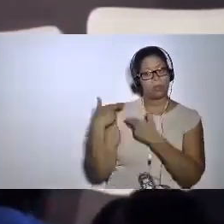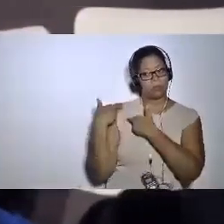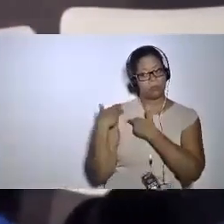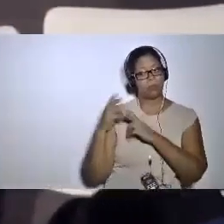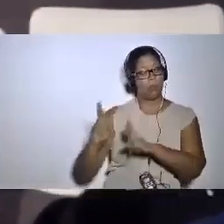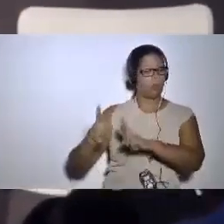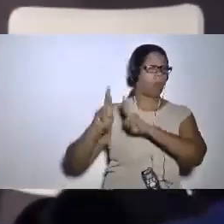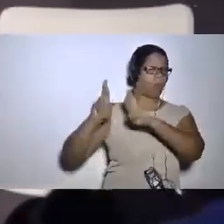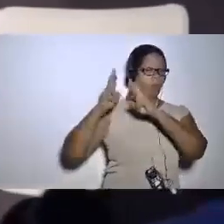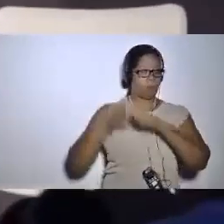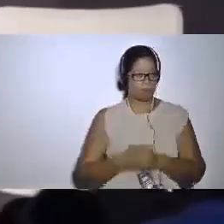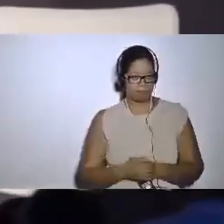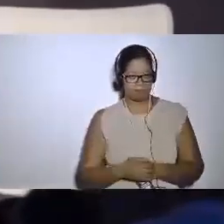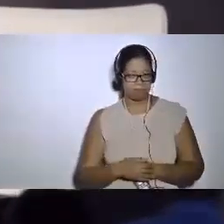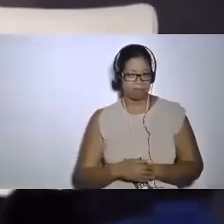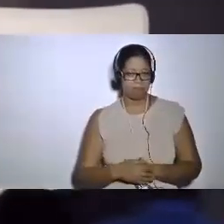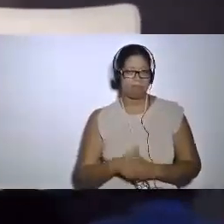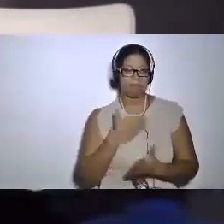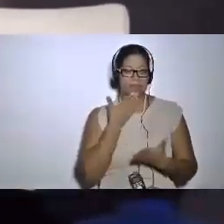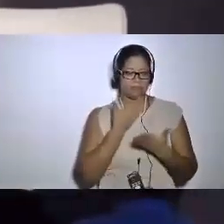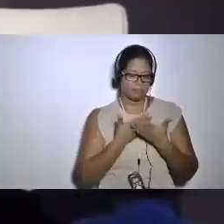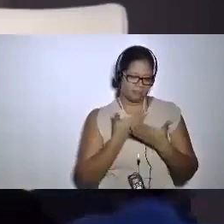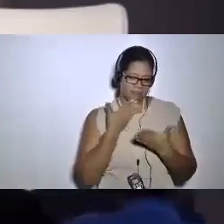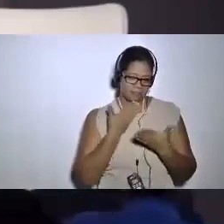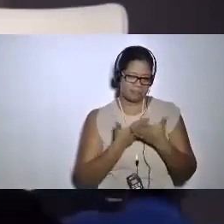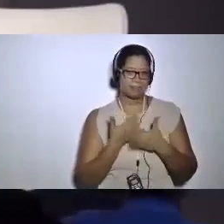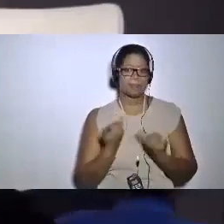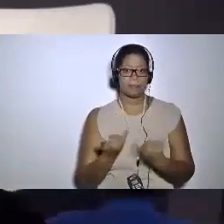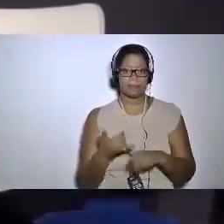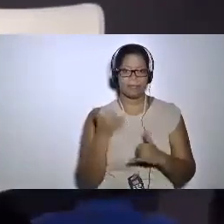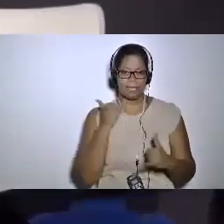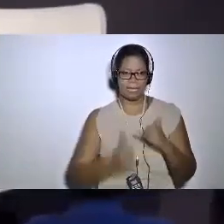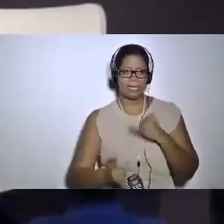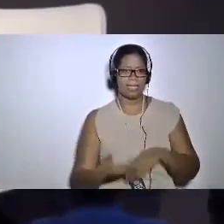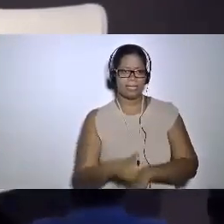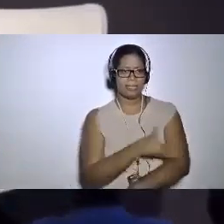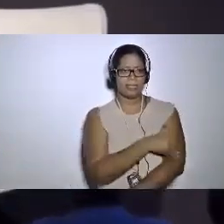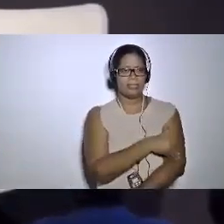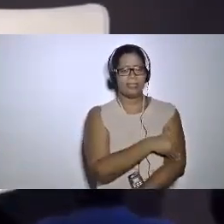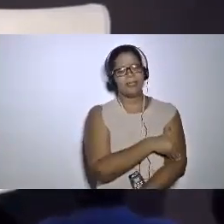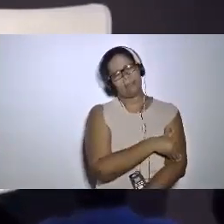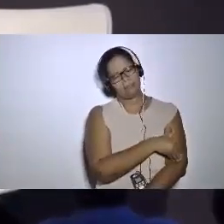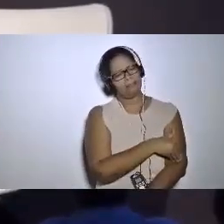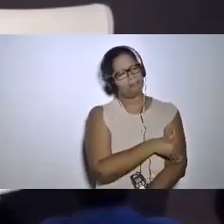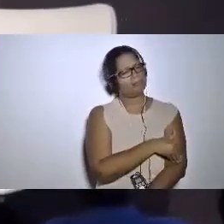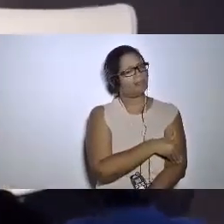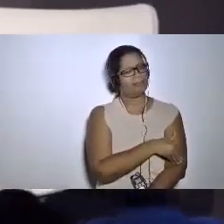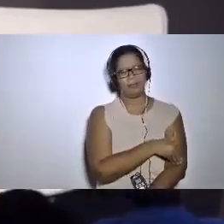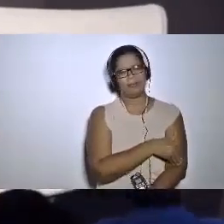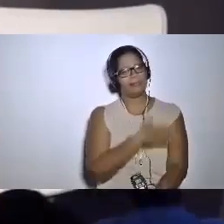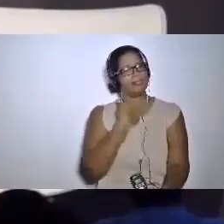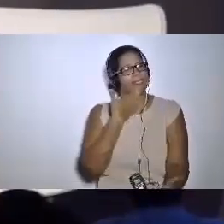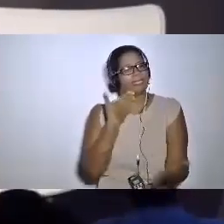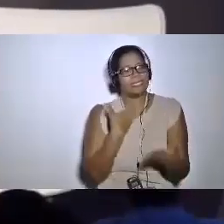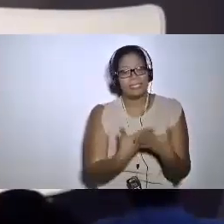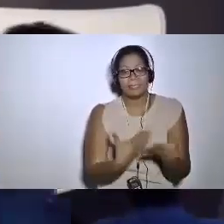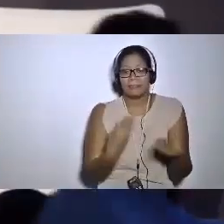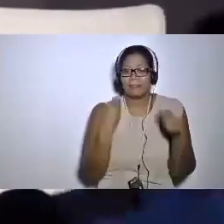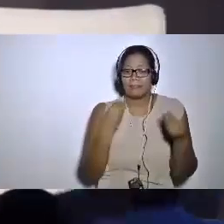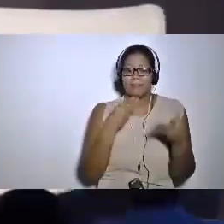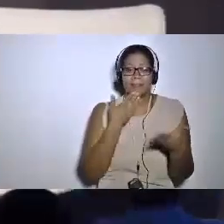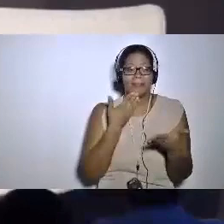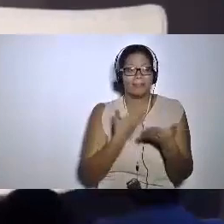en el futuro. Voilà, listo, aquí los dejo. Y antes de concluir, quiero agradecerles a todos por